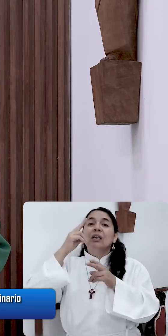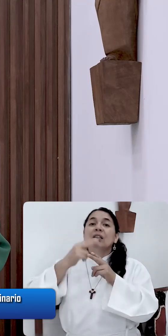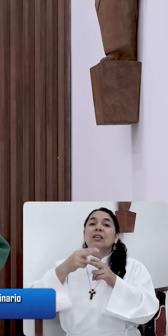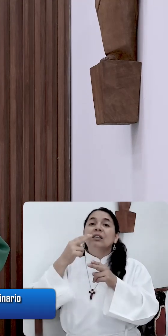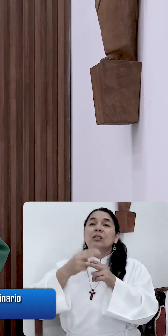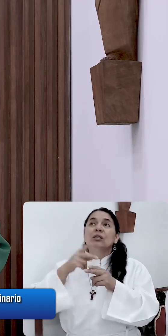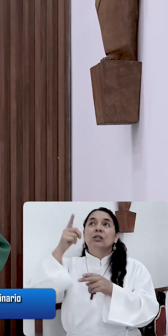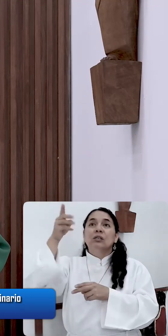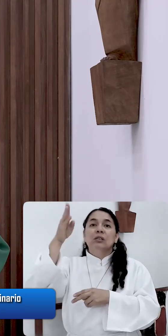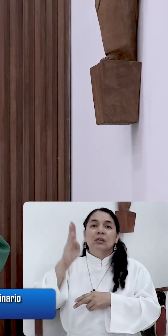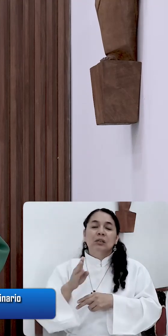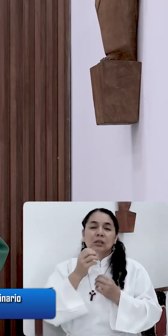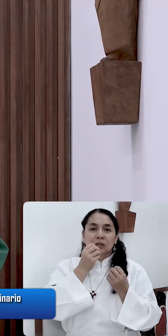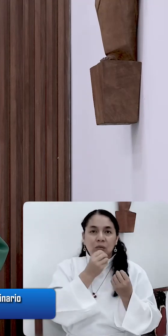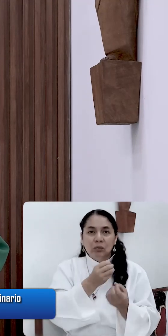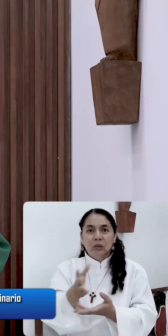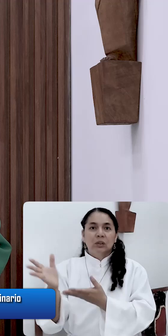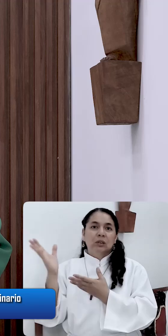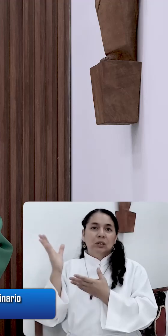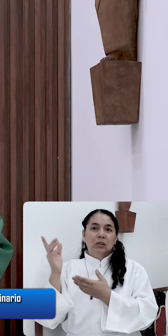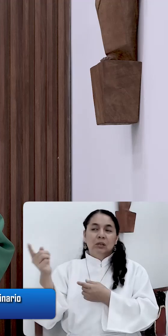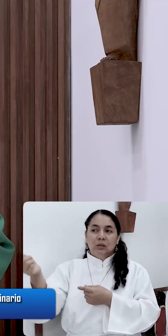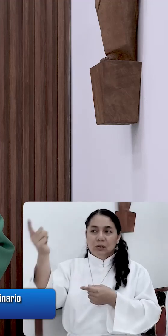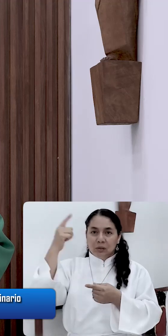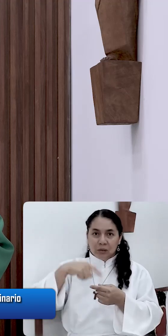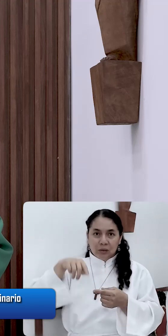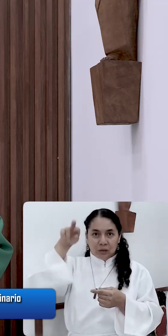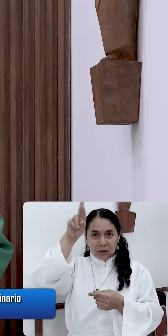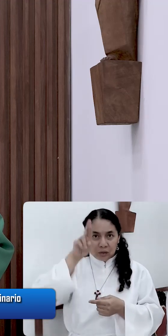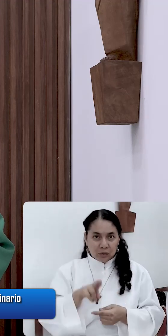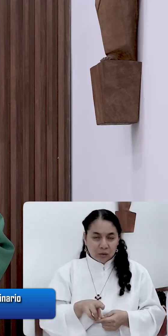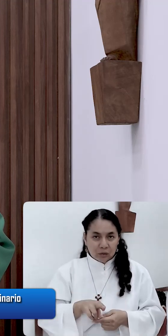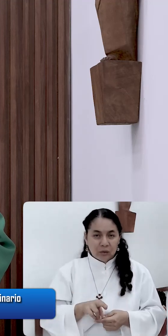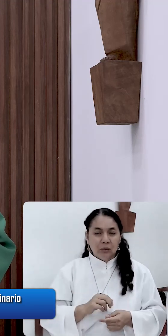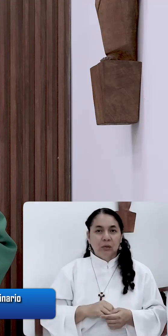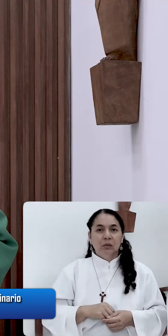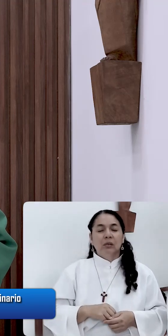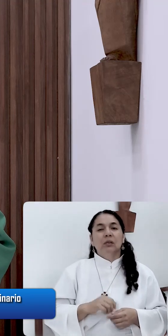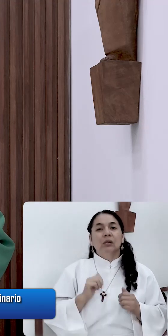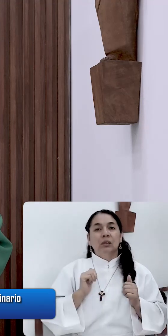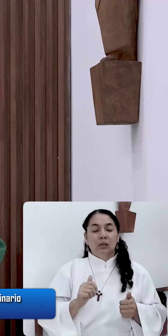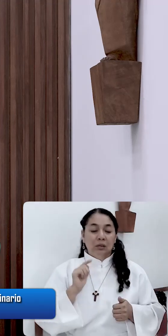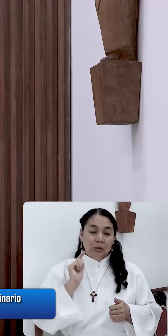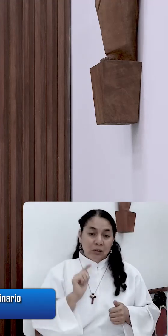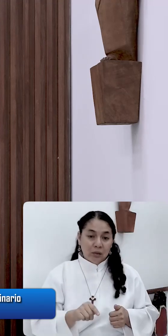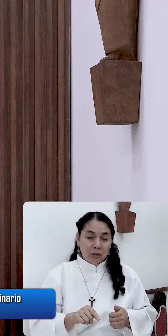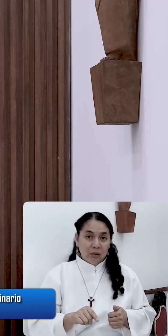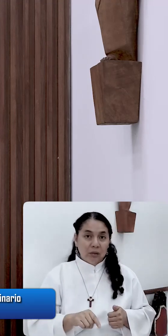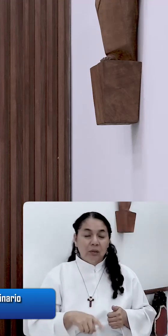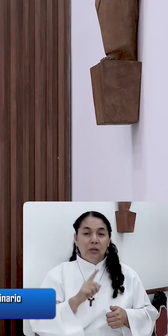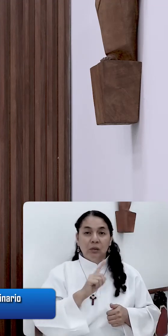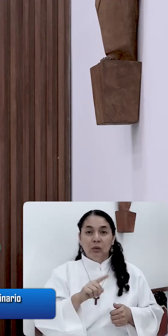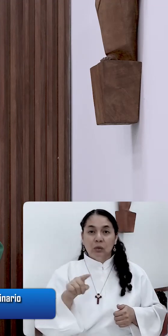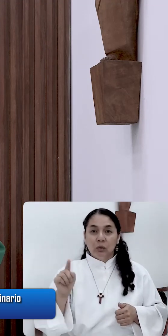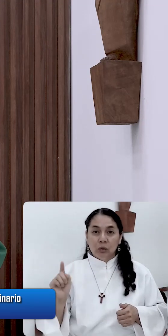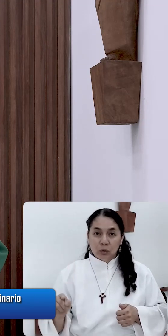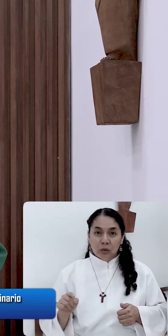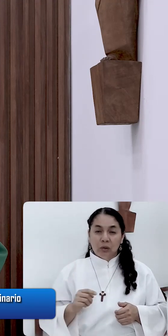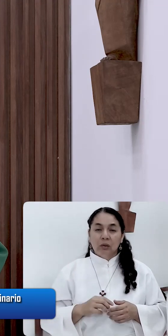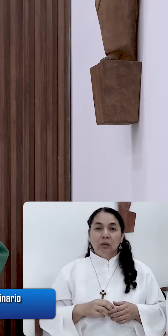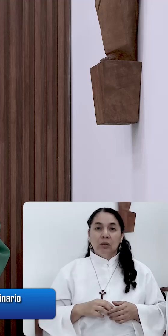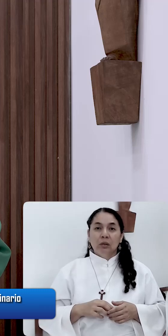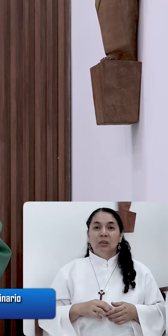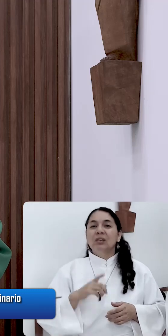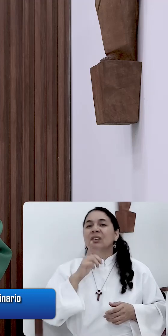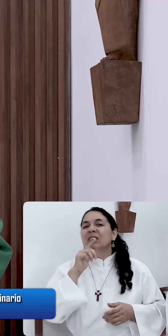el que anuncia la presencia del Señor. Pues bien, es ahí entonces cuando dice, ¿y ustedes?